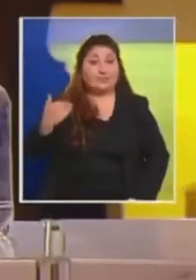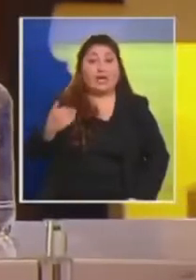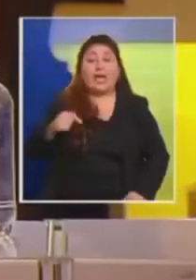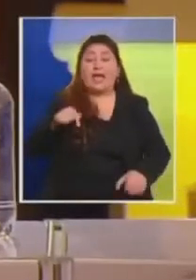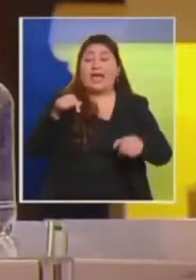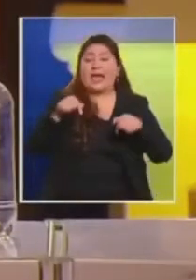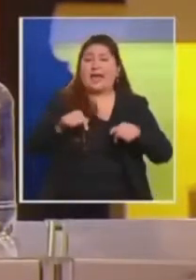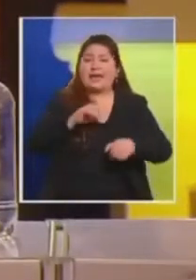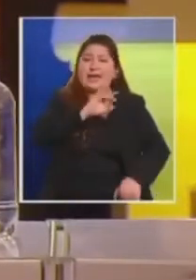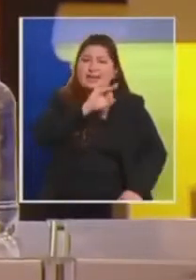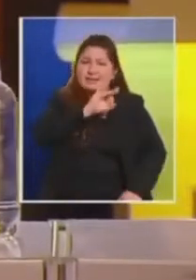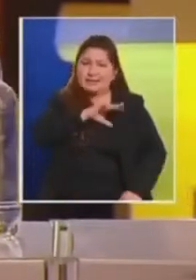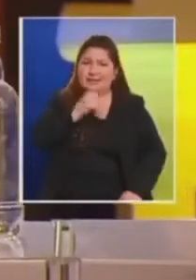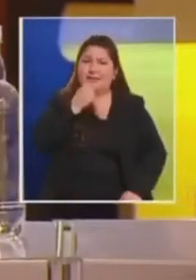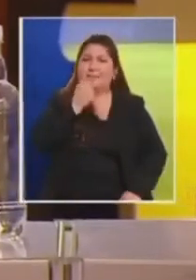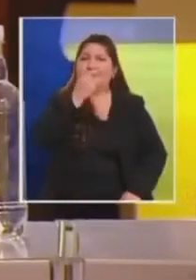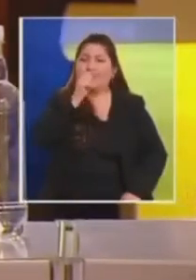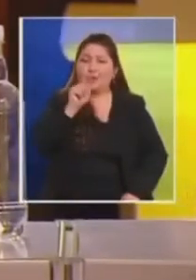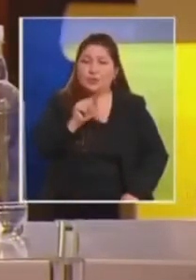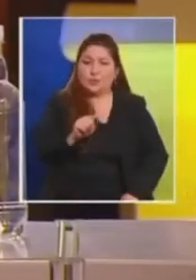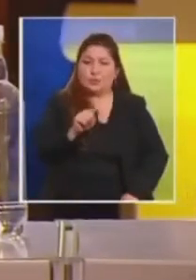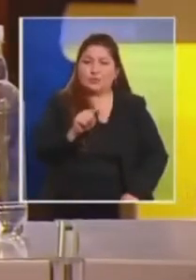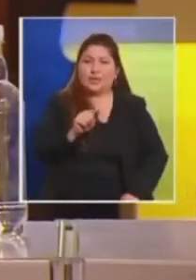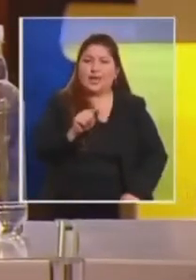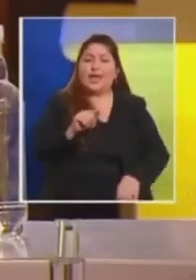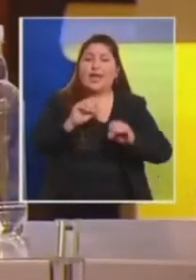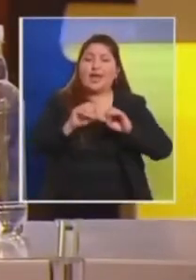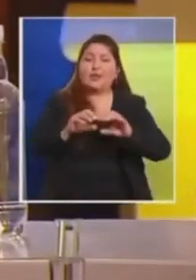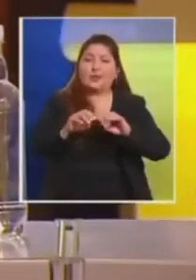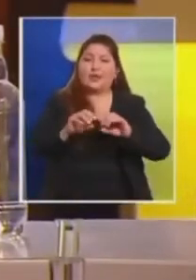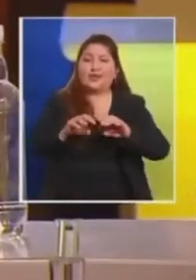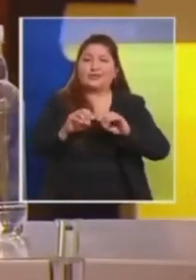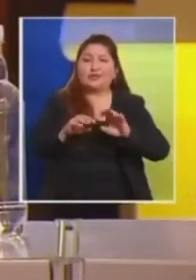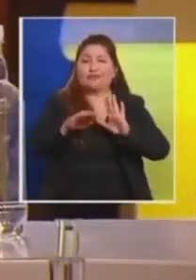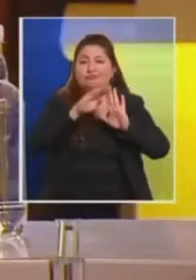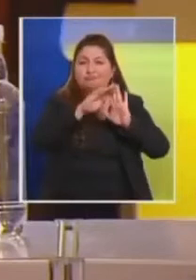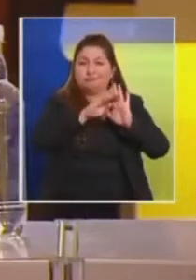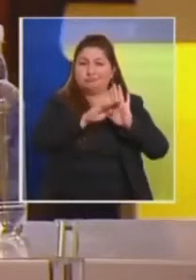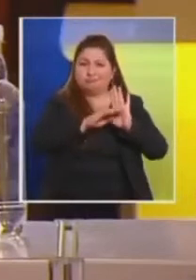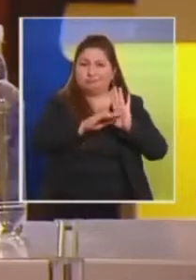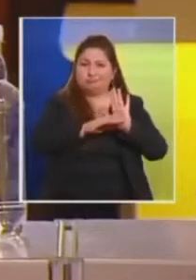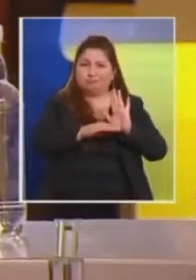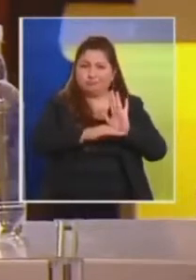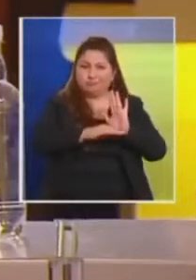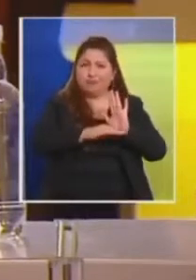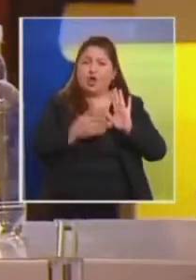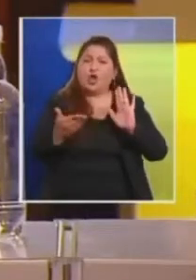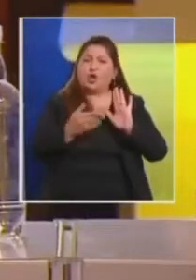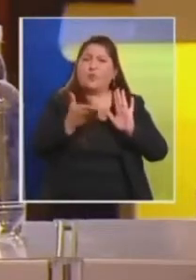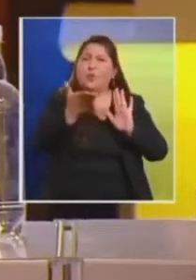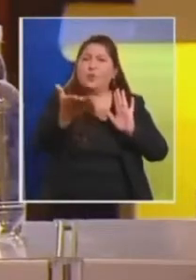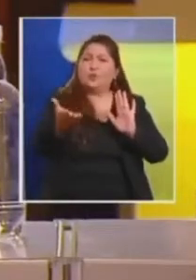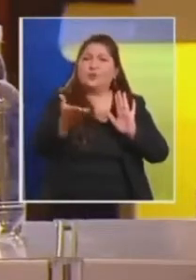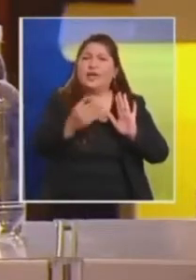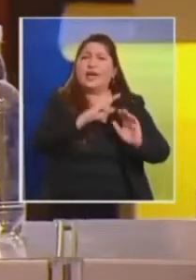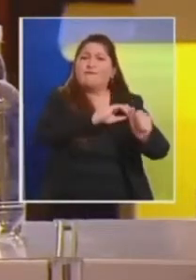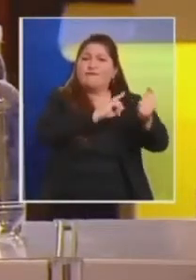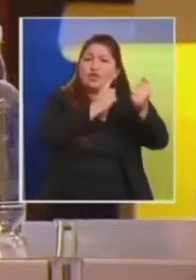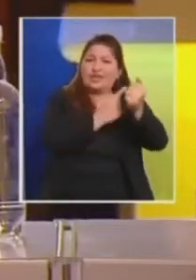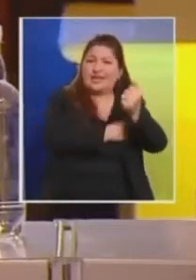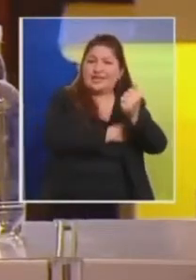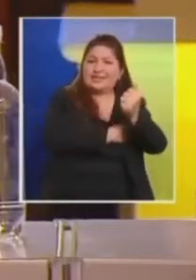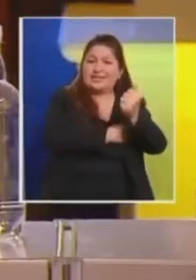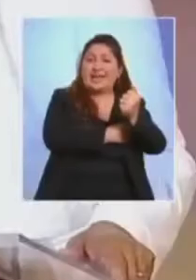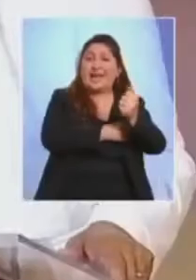Yo le pregunto, ¿cómo pretende usted fortalecer, porque así lo dice su programa, la educación en derechos humanos en establecimientos educacionales